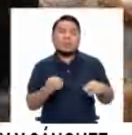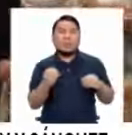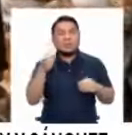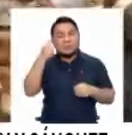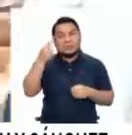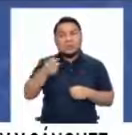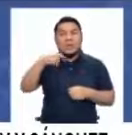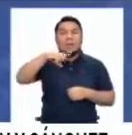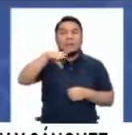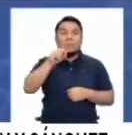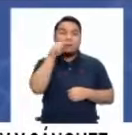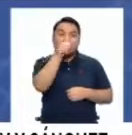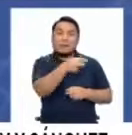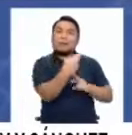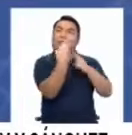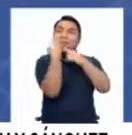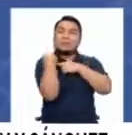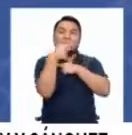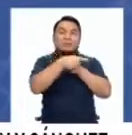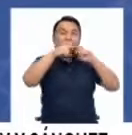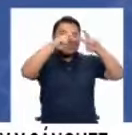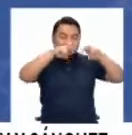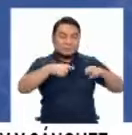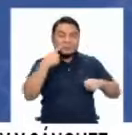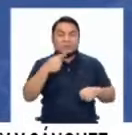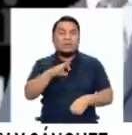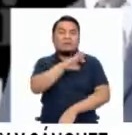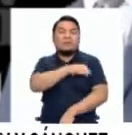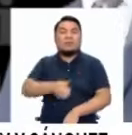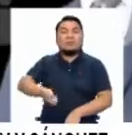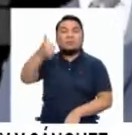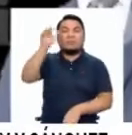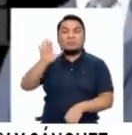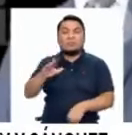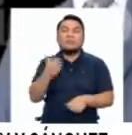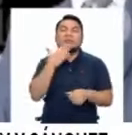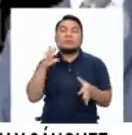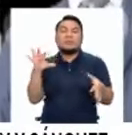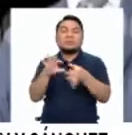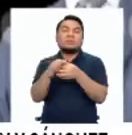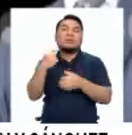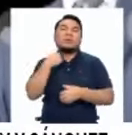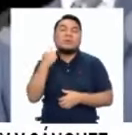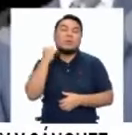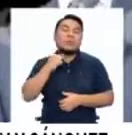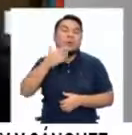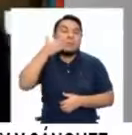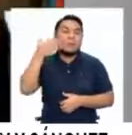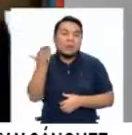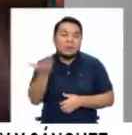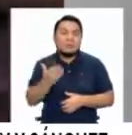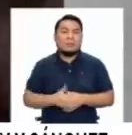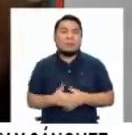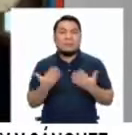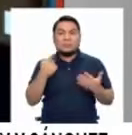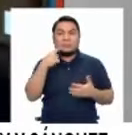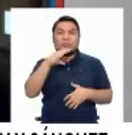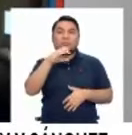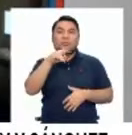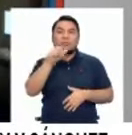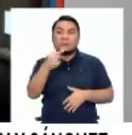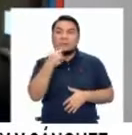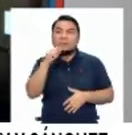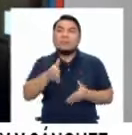Pablo Sánchez es el encargado de investigar a los fiscales supremos vinculados al caso Cuellos Blancos. Costa Santolaya